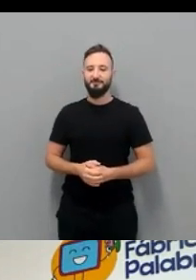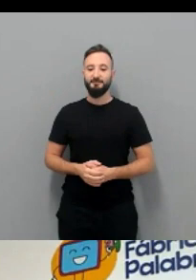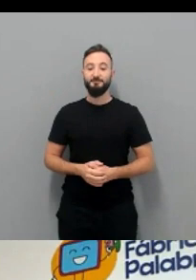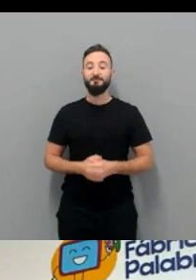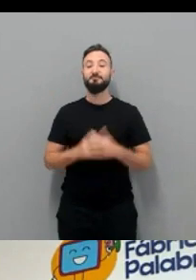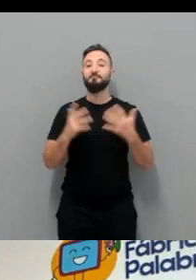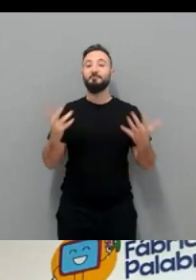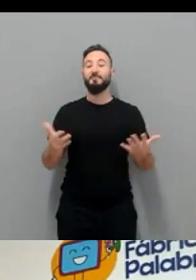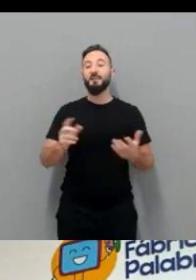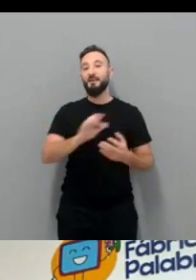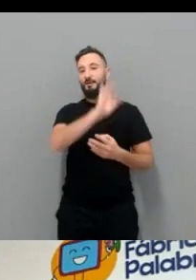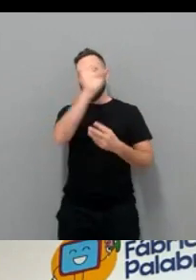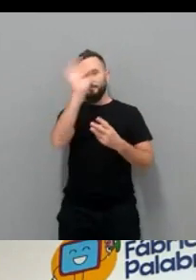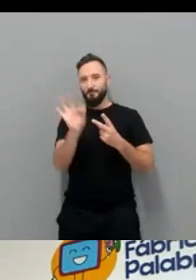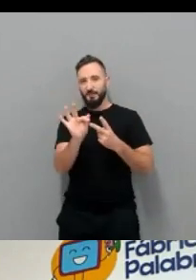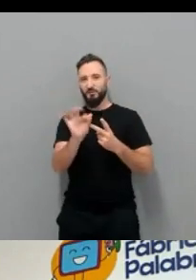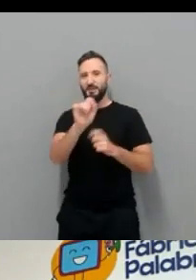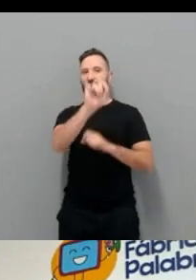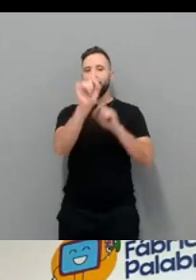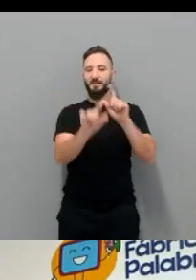Pues pasamos a la siguiente pregunta.